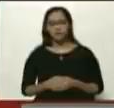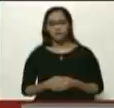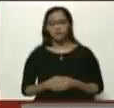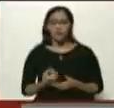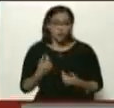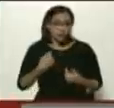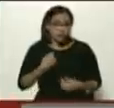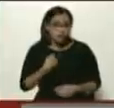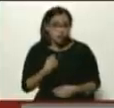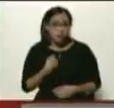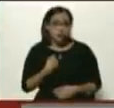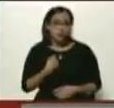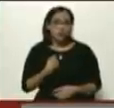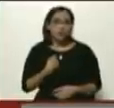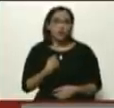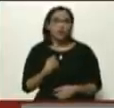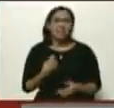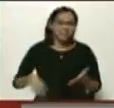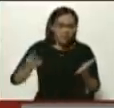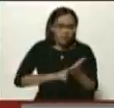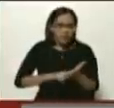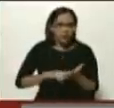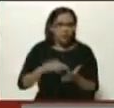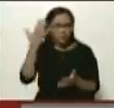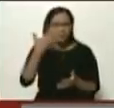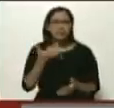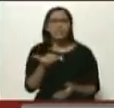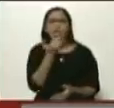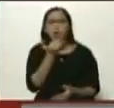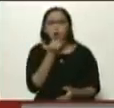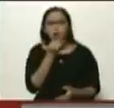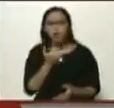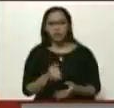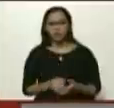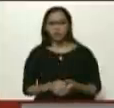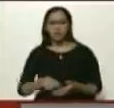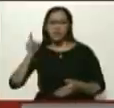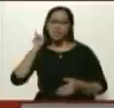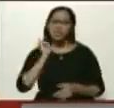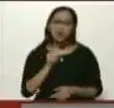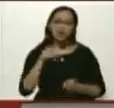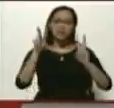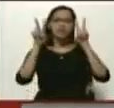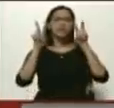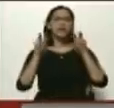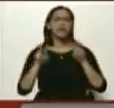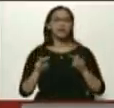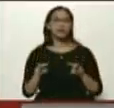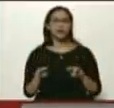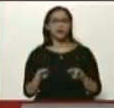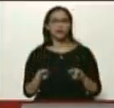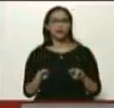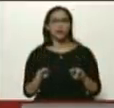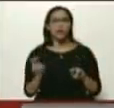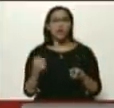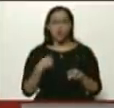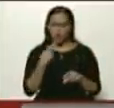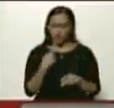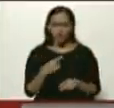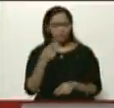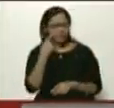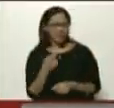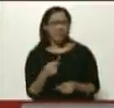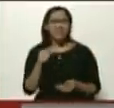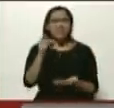Yo, me parece, repito, incorrecto. Y debe ser revisado. Revisado. Cuando yo digo, mire, ir